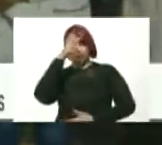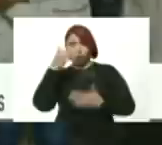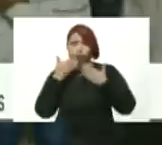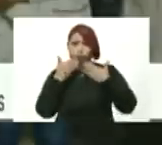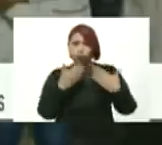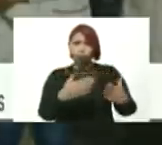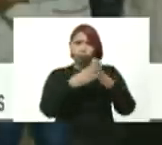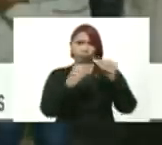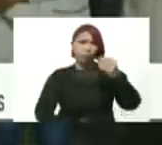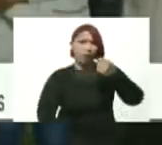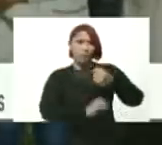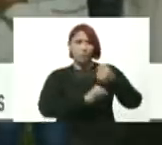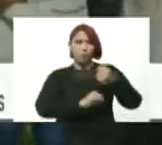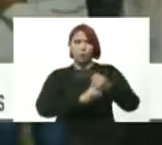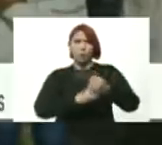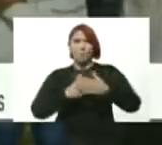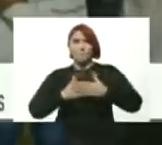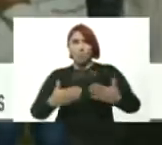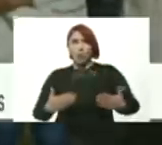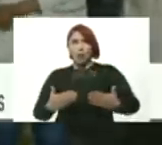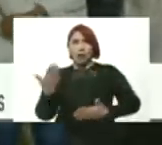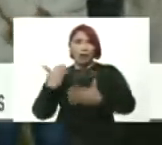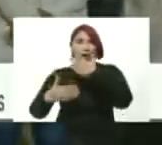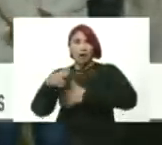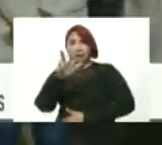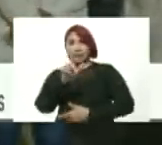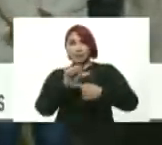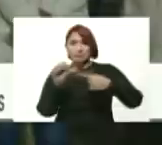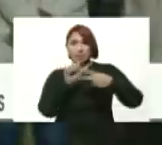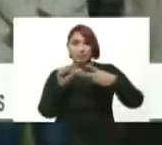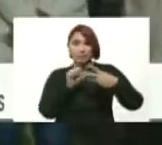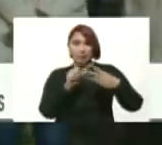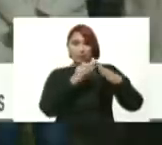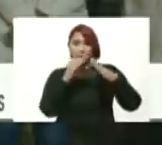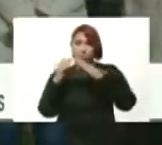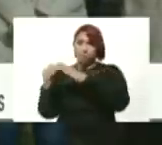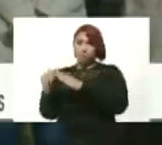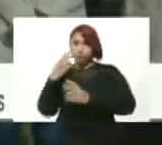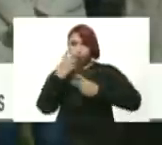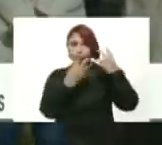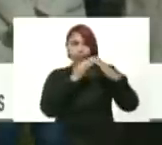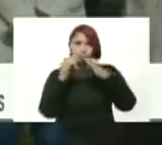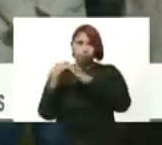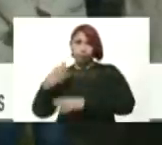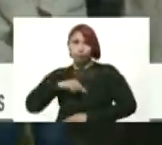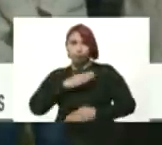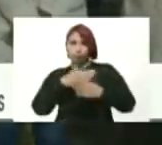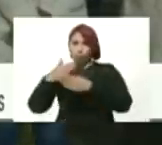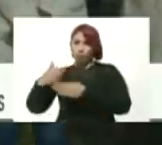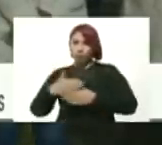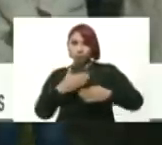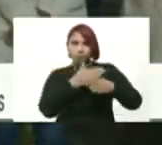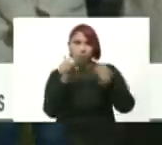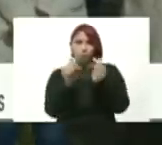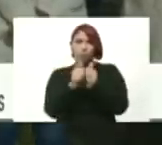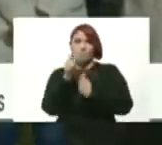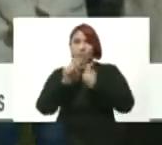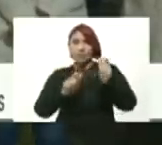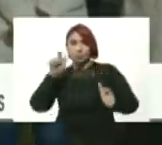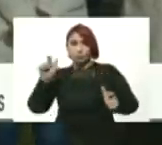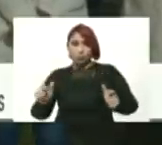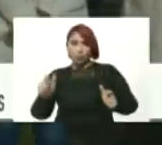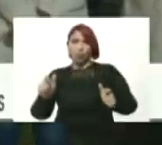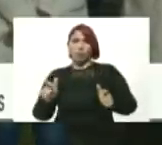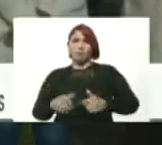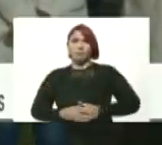por todo el apoyo que nos ha prestado desde hace tres semanas en este caso a casa donde hemos podido compartir con estas personas que se han